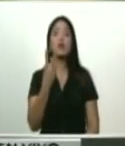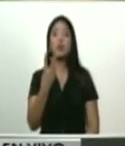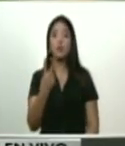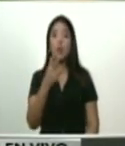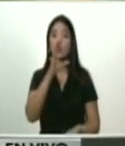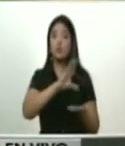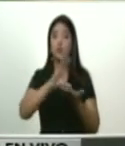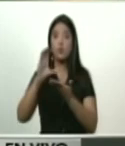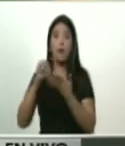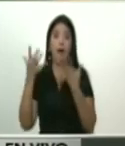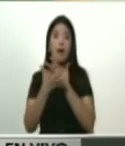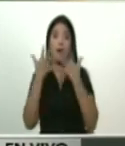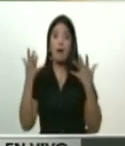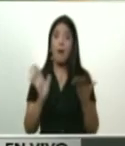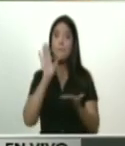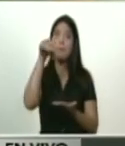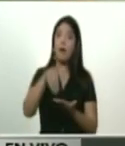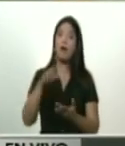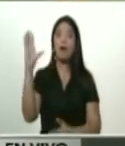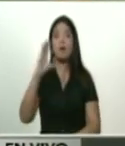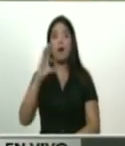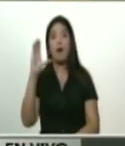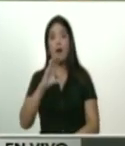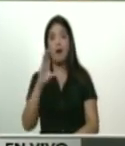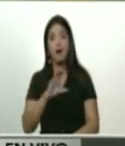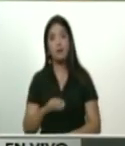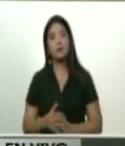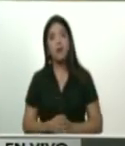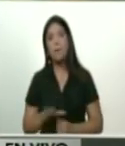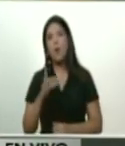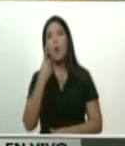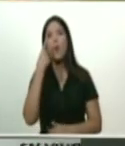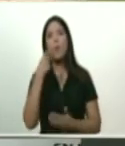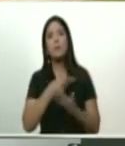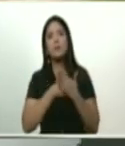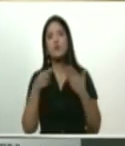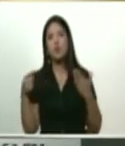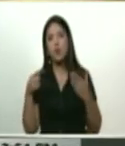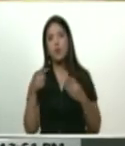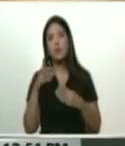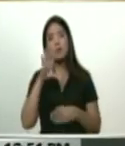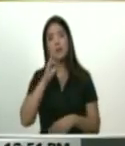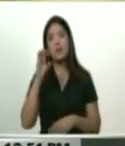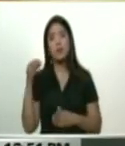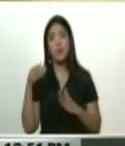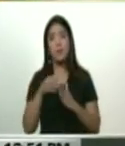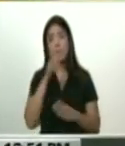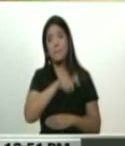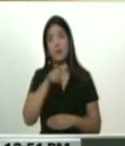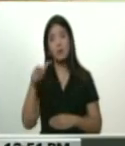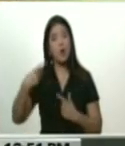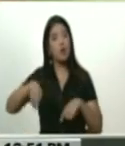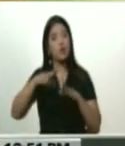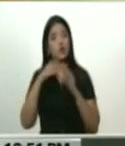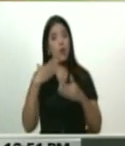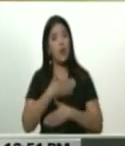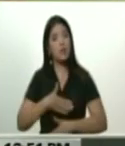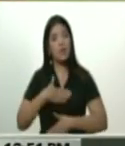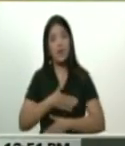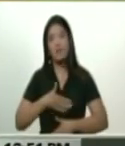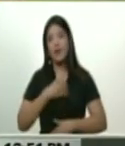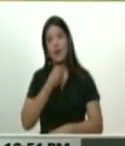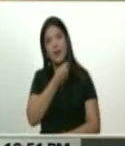más grandes de Venezuela, como es Maracay y Caracas, que sea más de 1.5 millones de espectadores que disfruten de todos